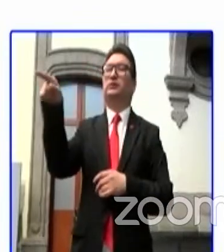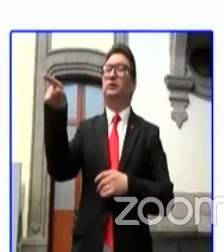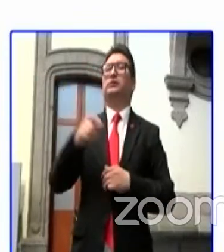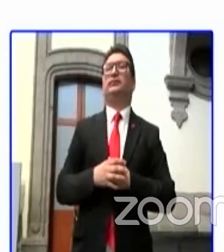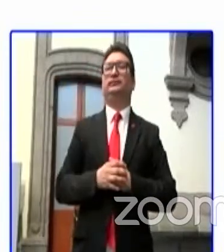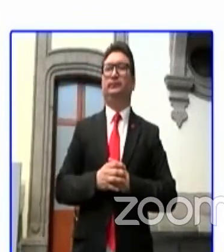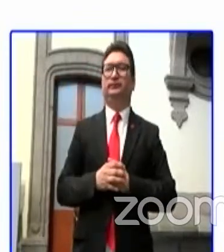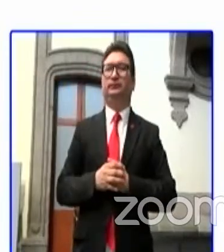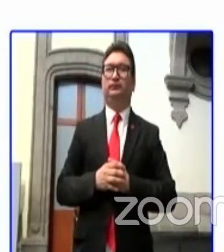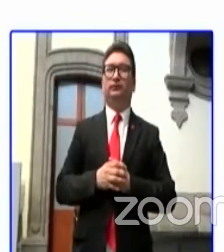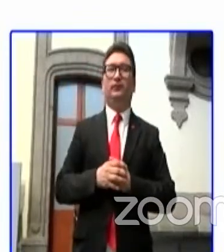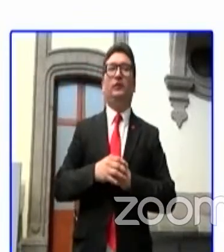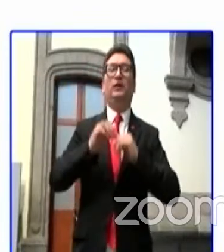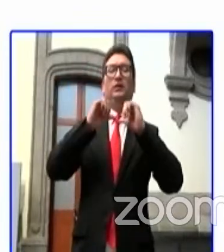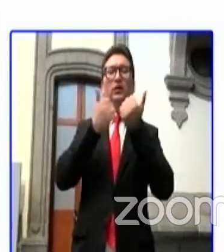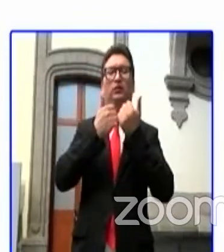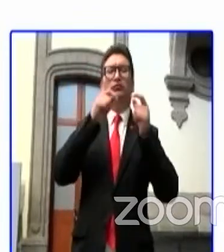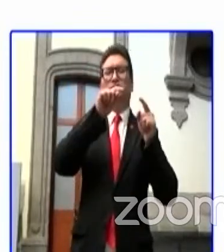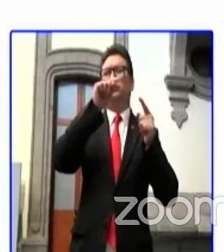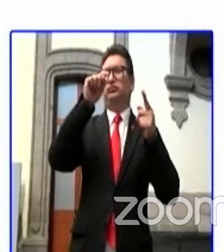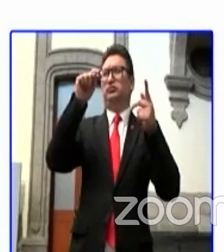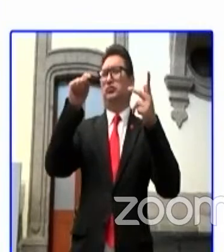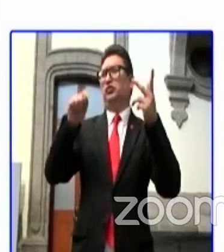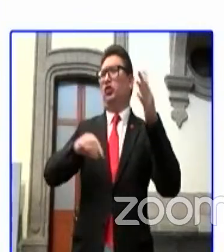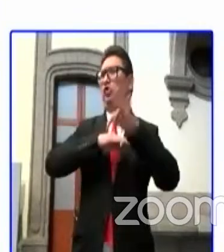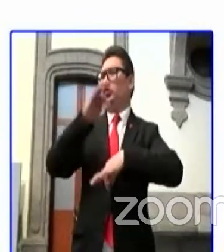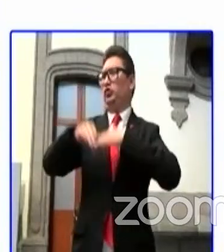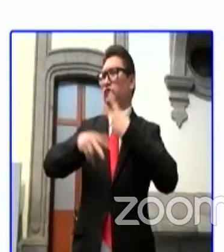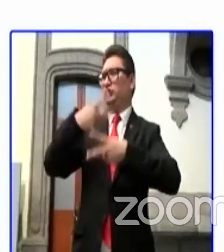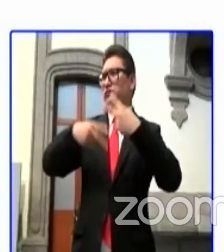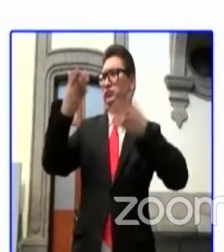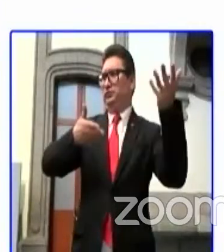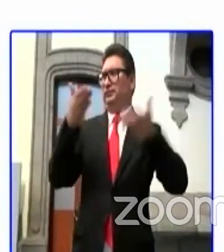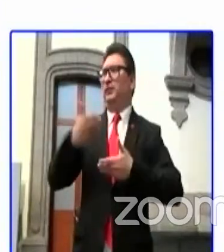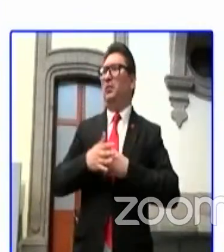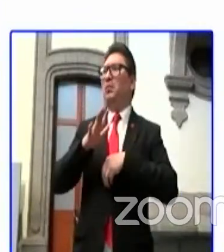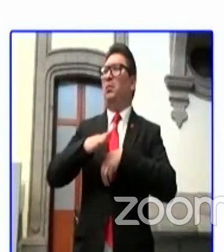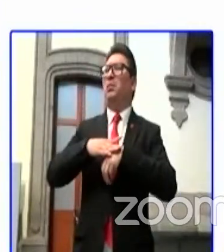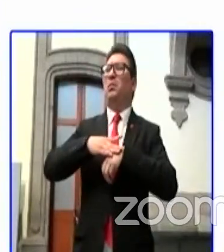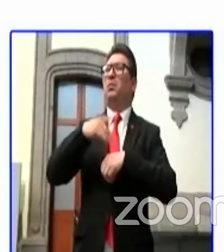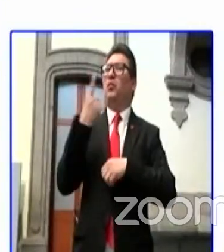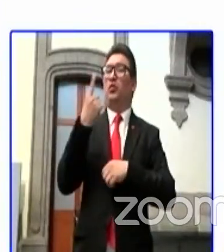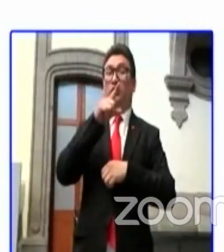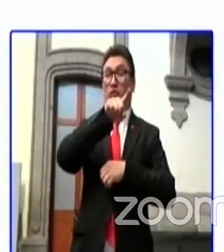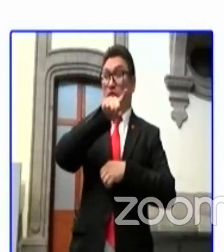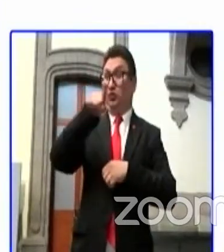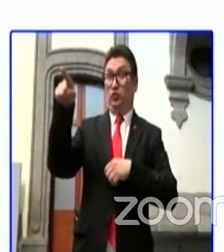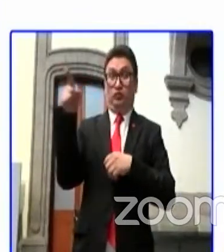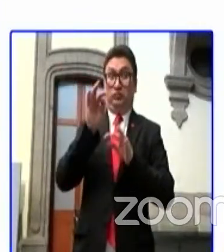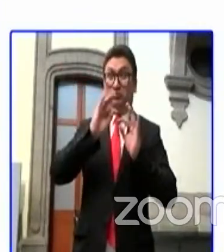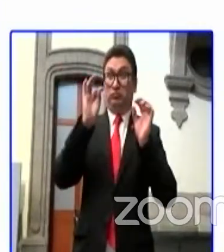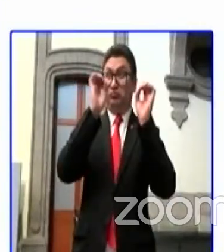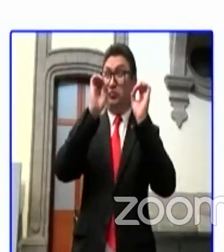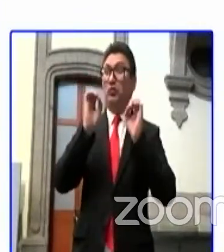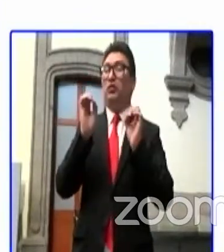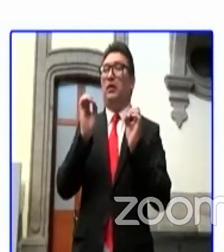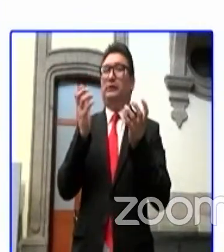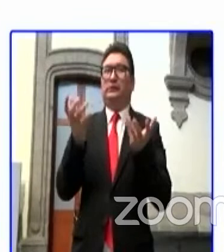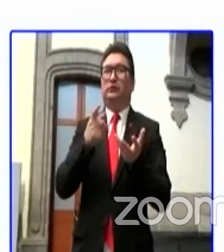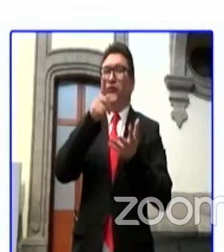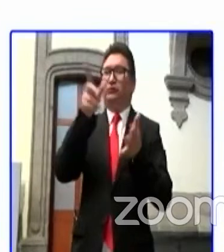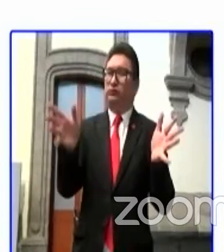y a todas las organizaciones que se encuentran hoy aquí presentes, porque sin ustedes el haber